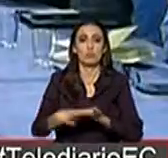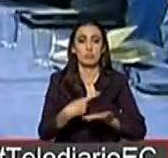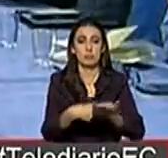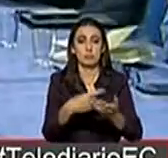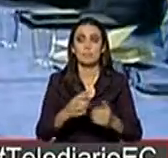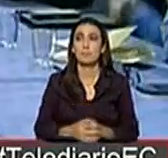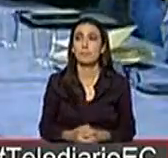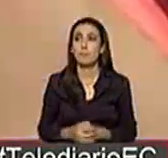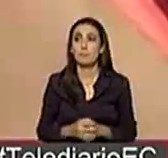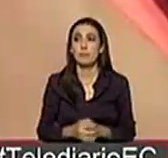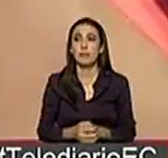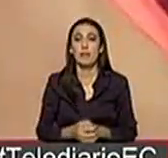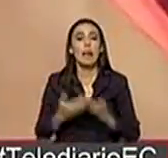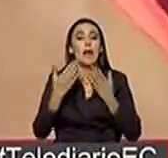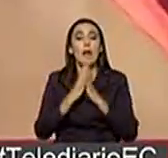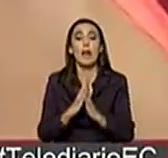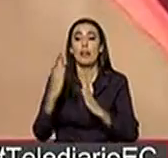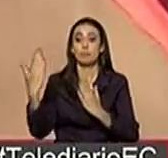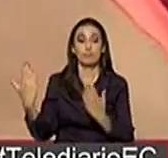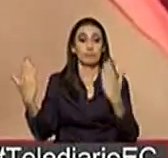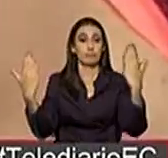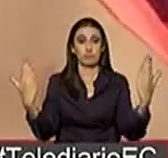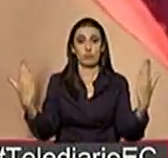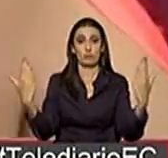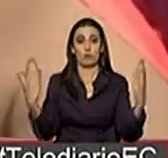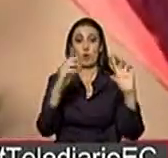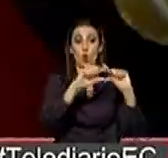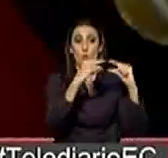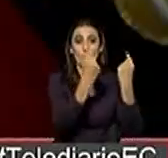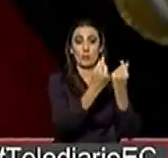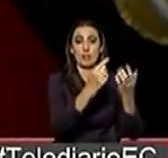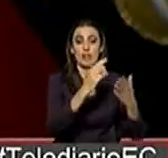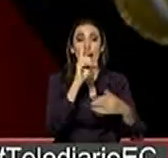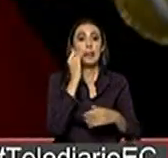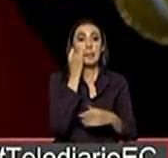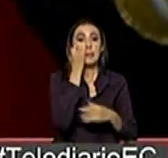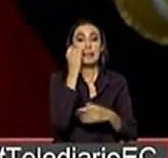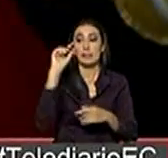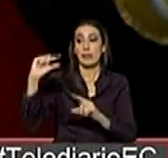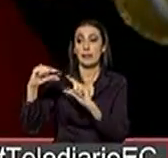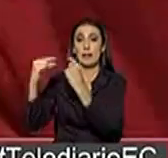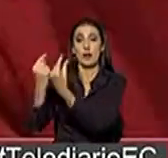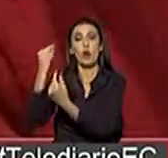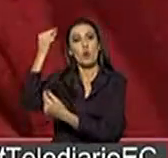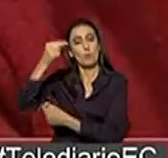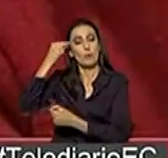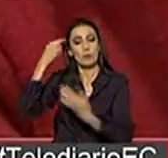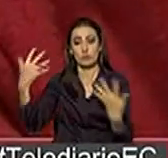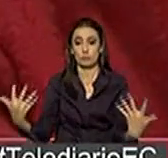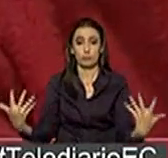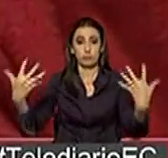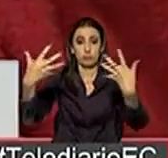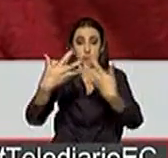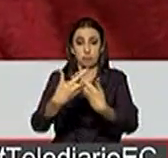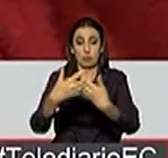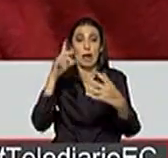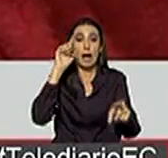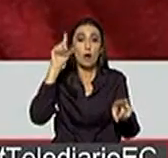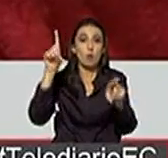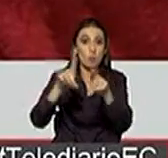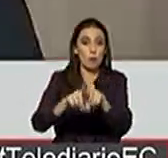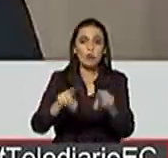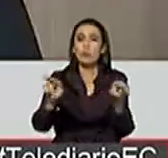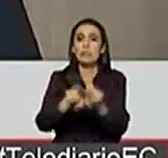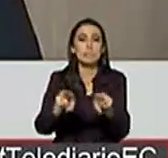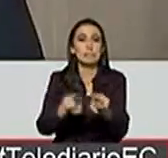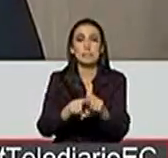el hecho de sentarse dos sectores composiciones contrarias ya fue algo para resaltar no se diga si este encuentro no logra un acuerdo así